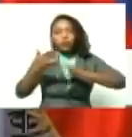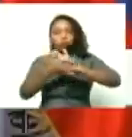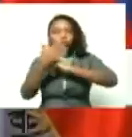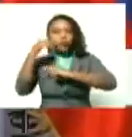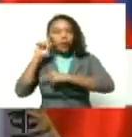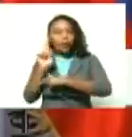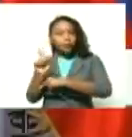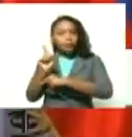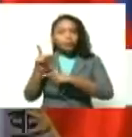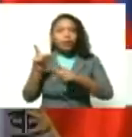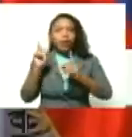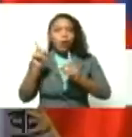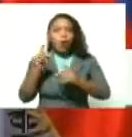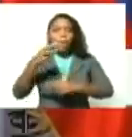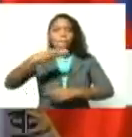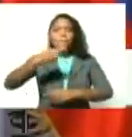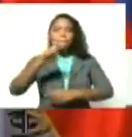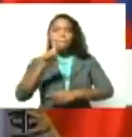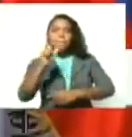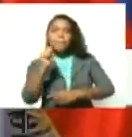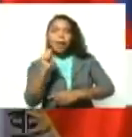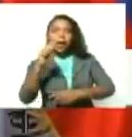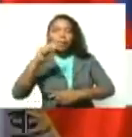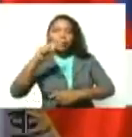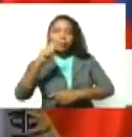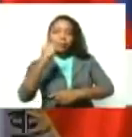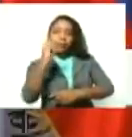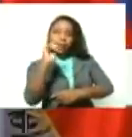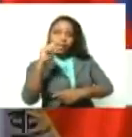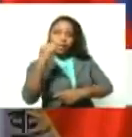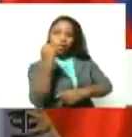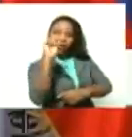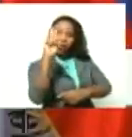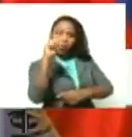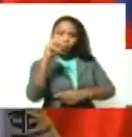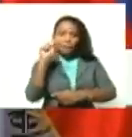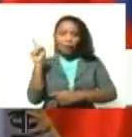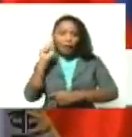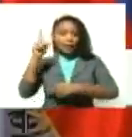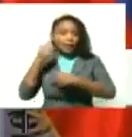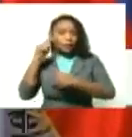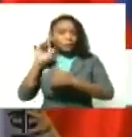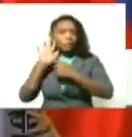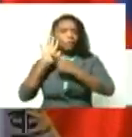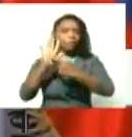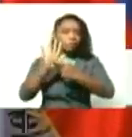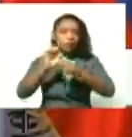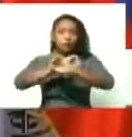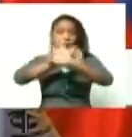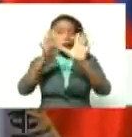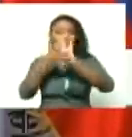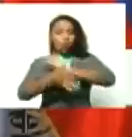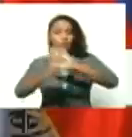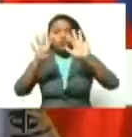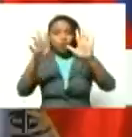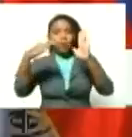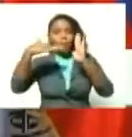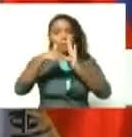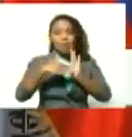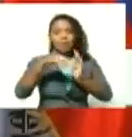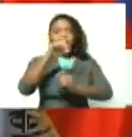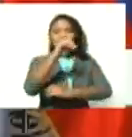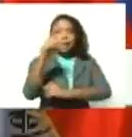denominado los Platinium. Las experticias revelaron que estos